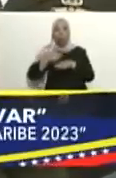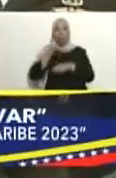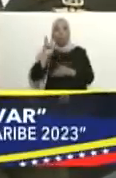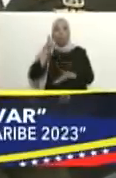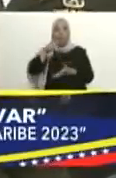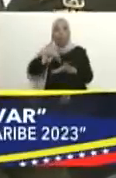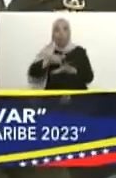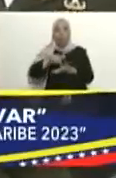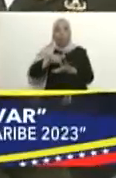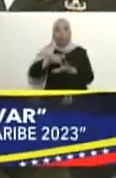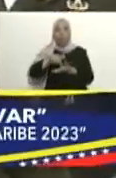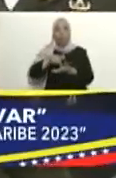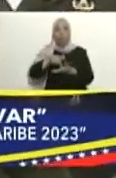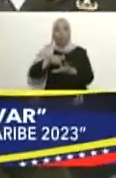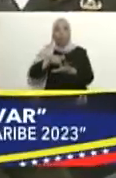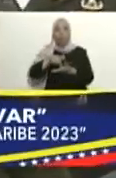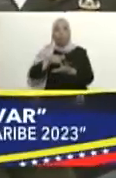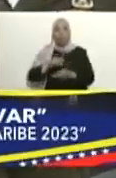presentes,